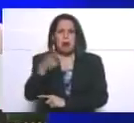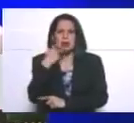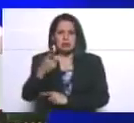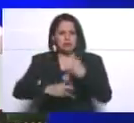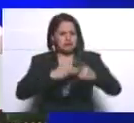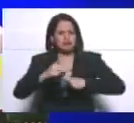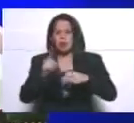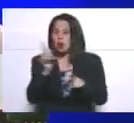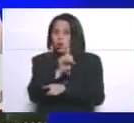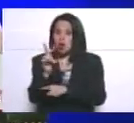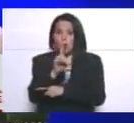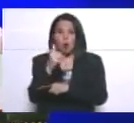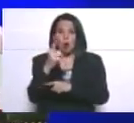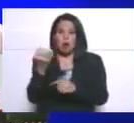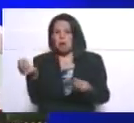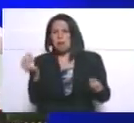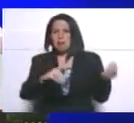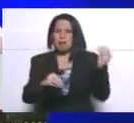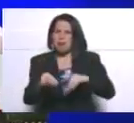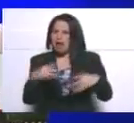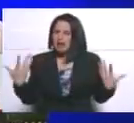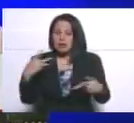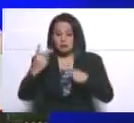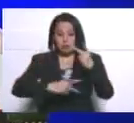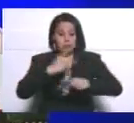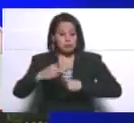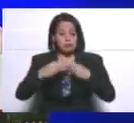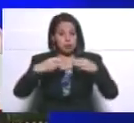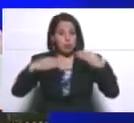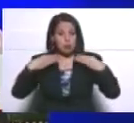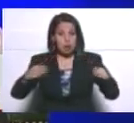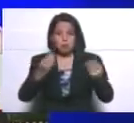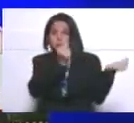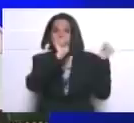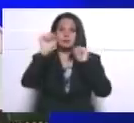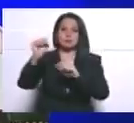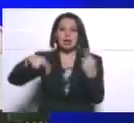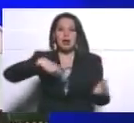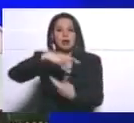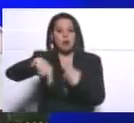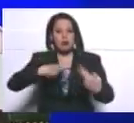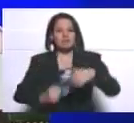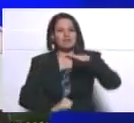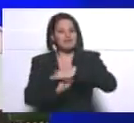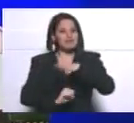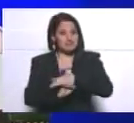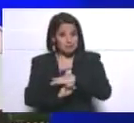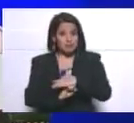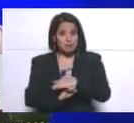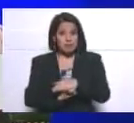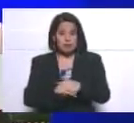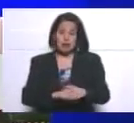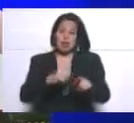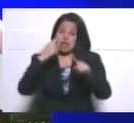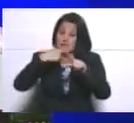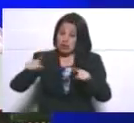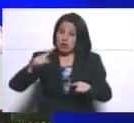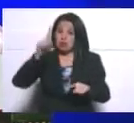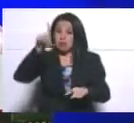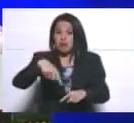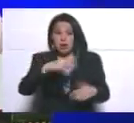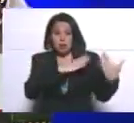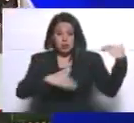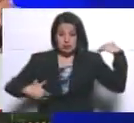proceso popular abierto, activado, para la defensa de la revolución bolivariana. Y el presidente Maduro activó